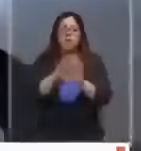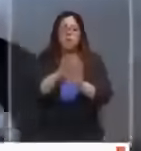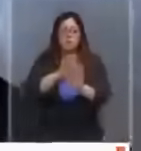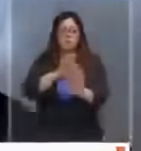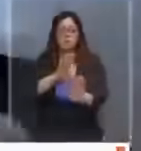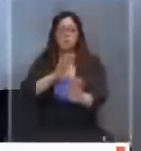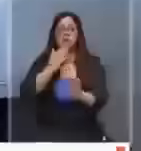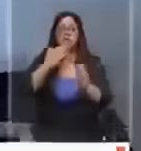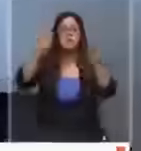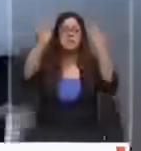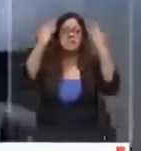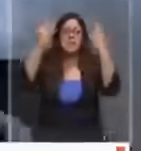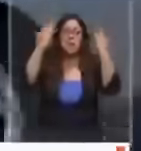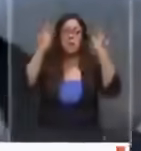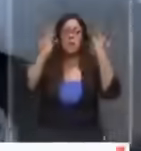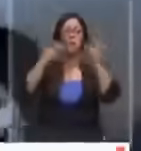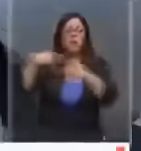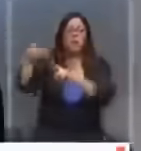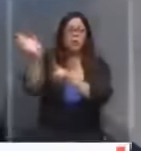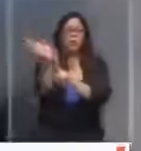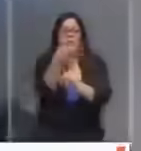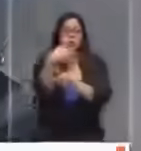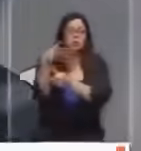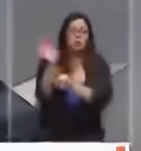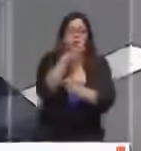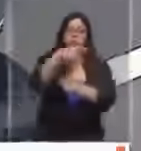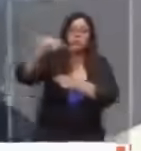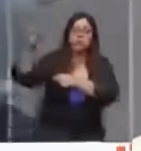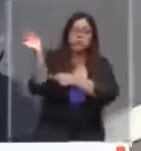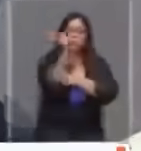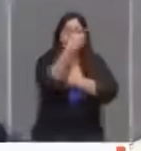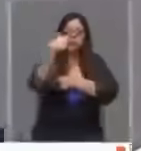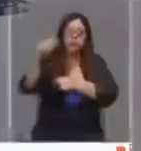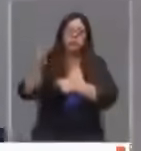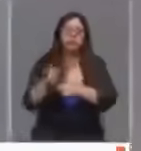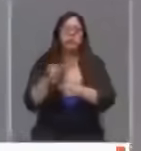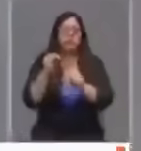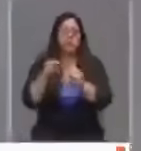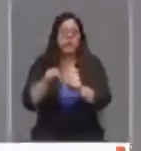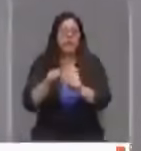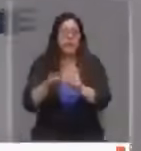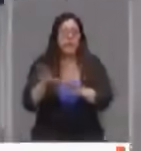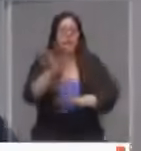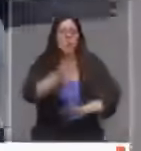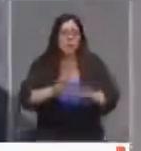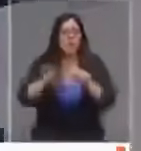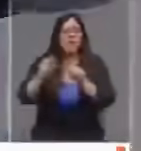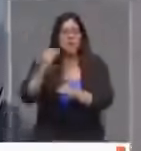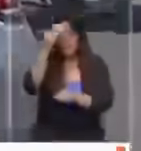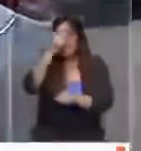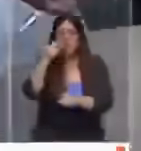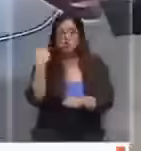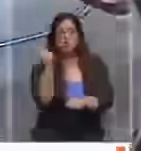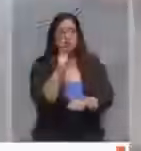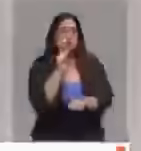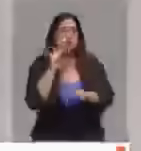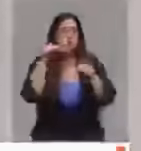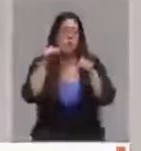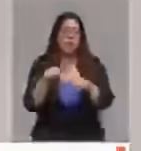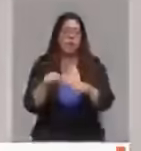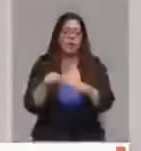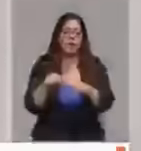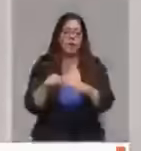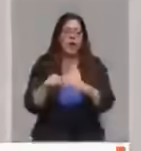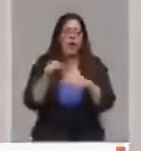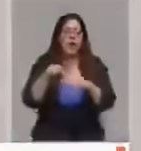hecho saludan, agitan las banderas, como yo les decía, y muy, muy prudentes, que era la preocupación que nosotros teníamos acá.